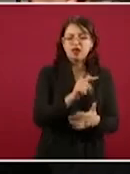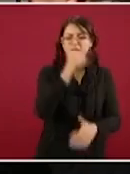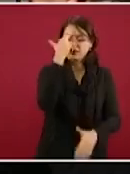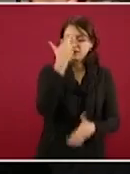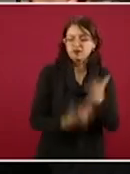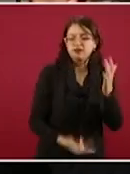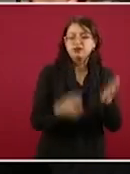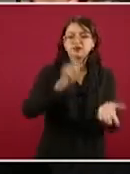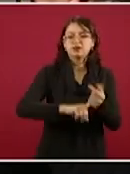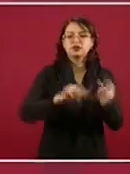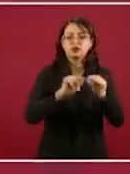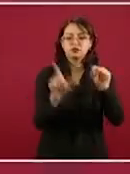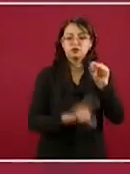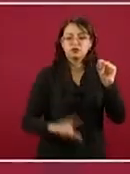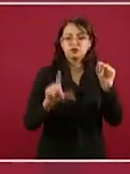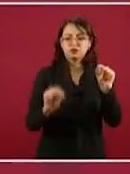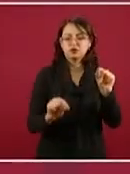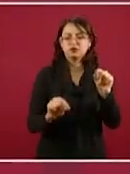de el país